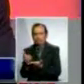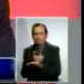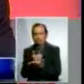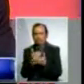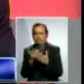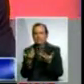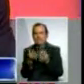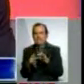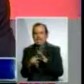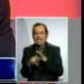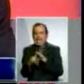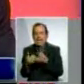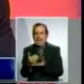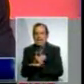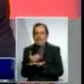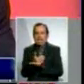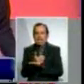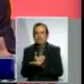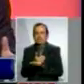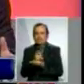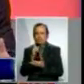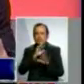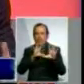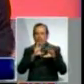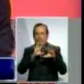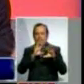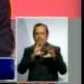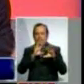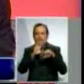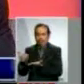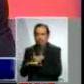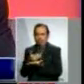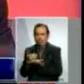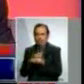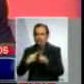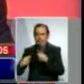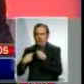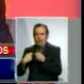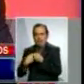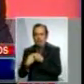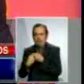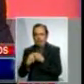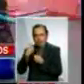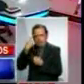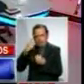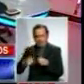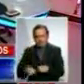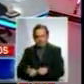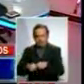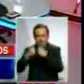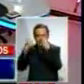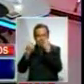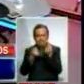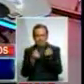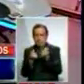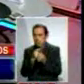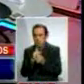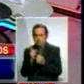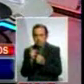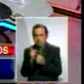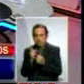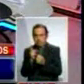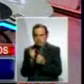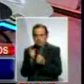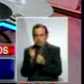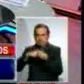que durante la última década ha sido una buena eso es un negocio que no está al borde de la crisis ni mucho menos y en